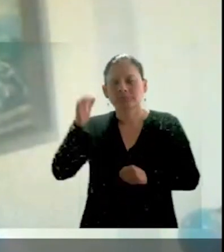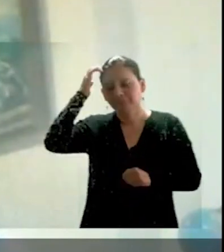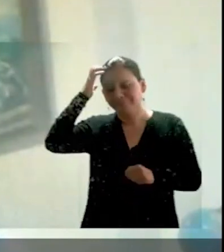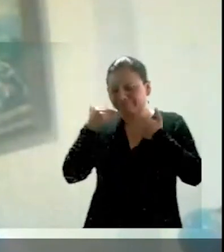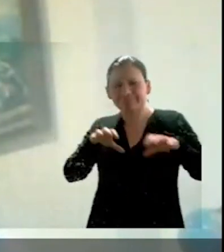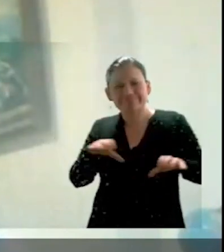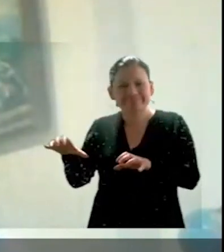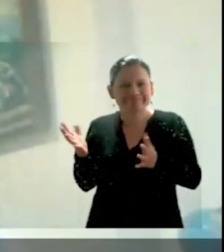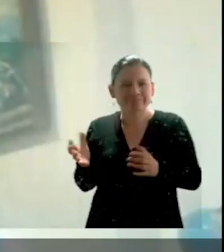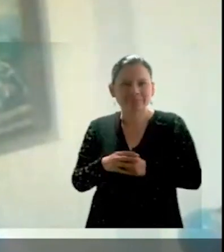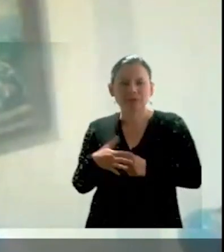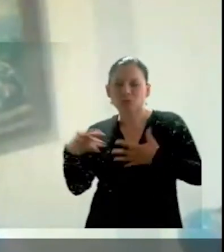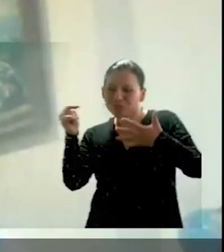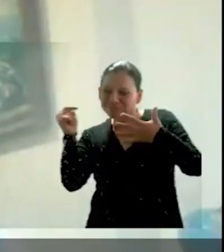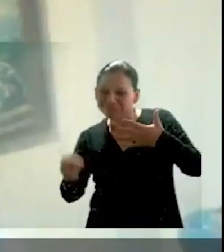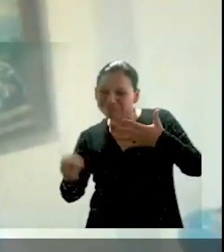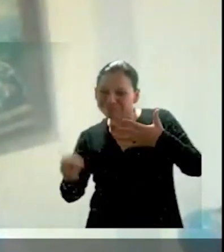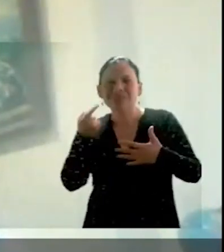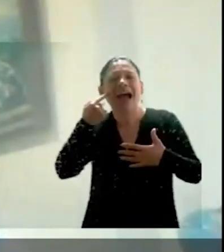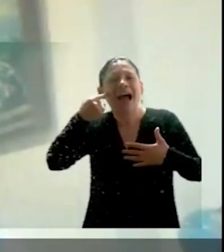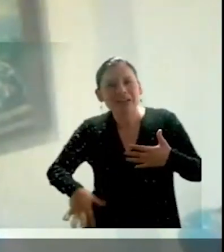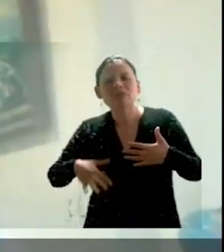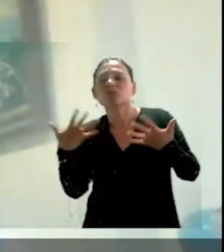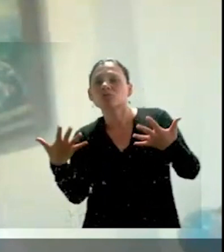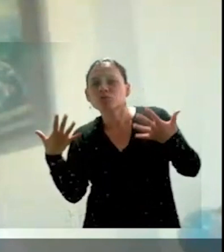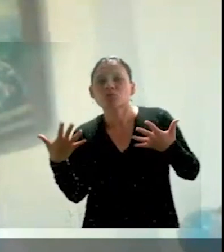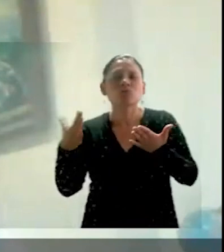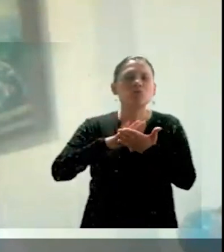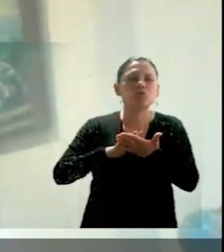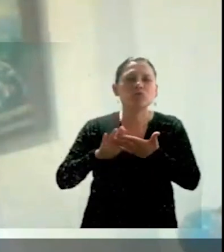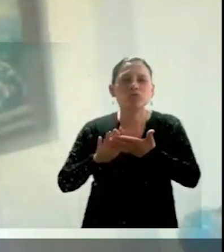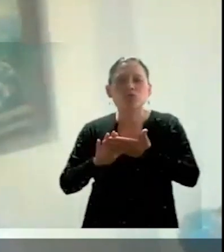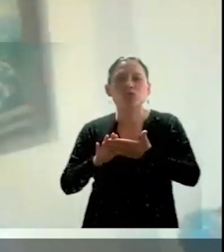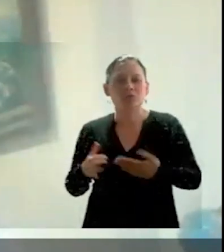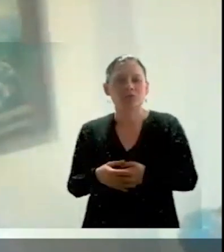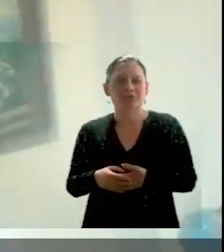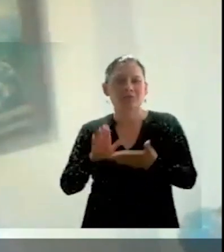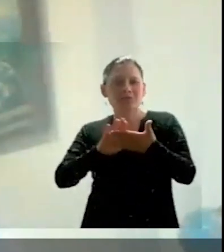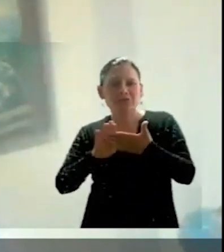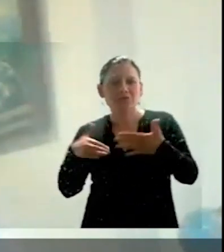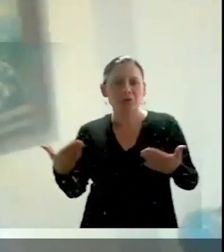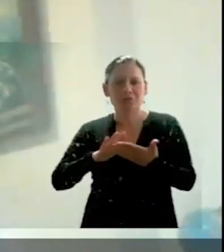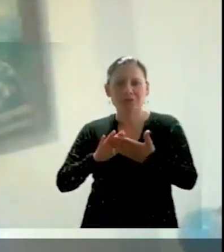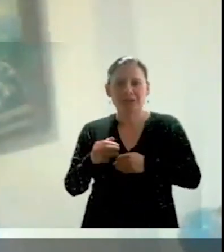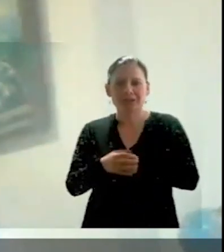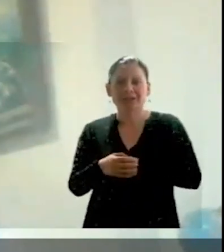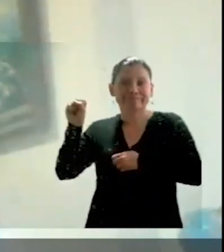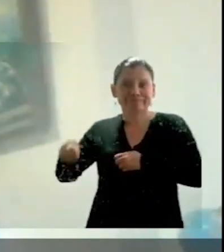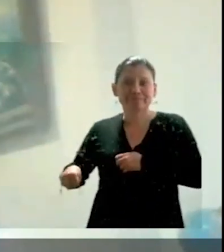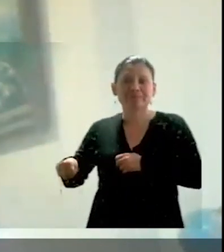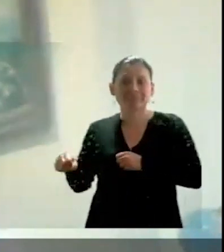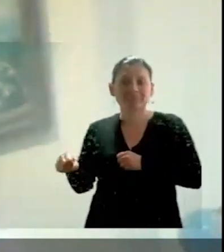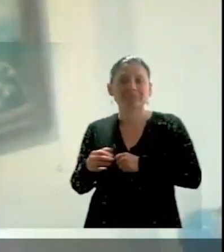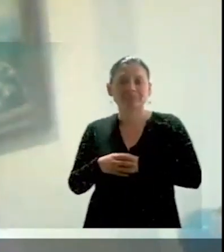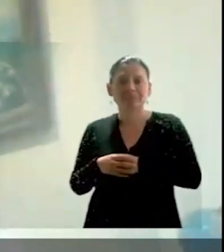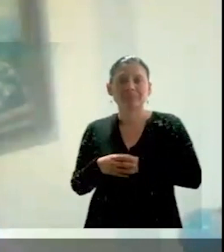ahora como, no sé, hay que jugárselas todas, hay que mirar por todos lados cómo se